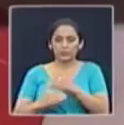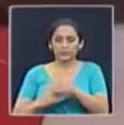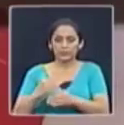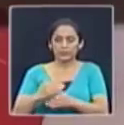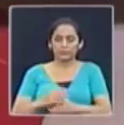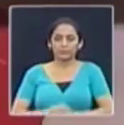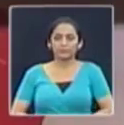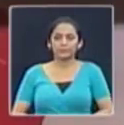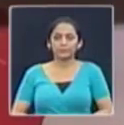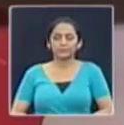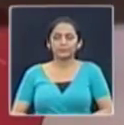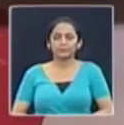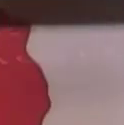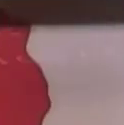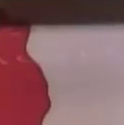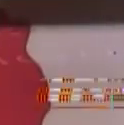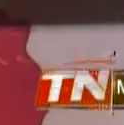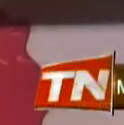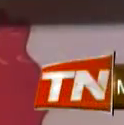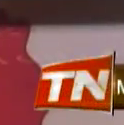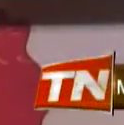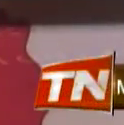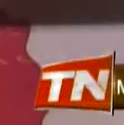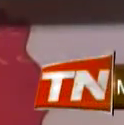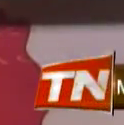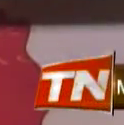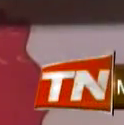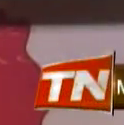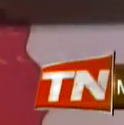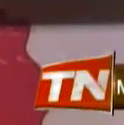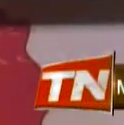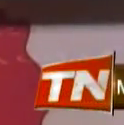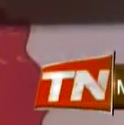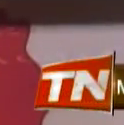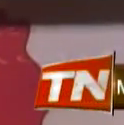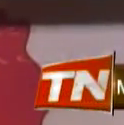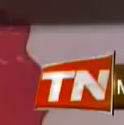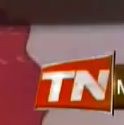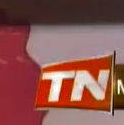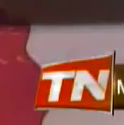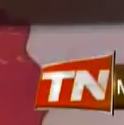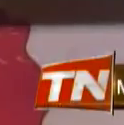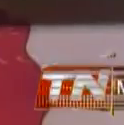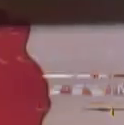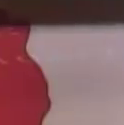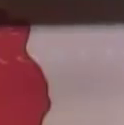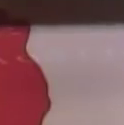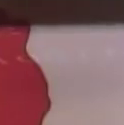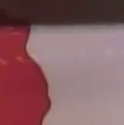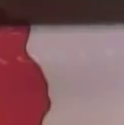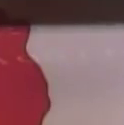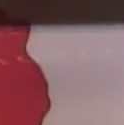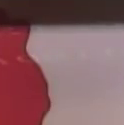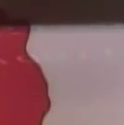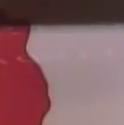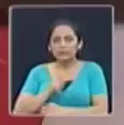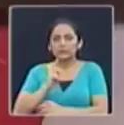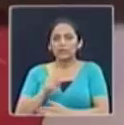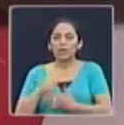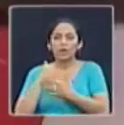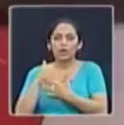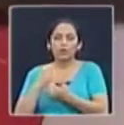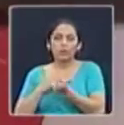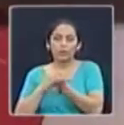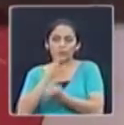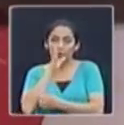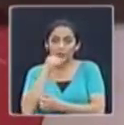El ala de asambleístas correístas de Alianza País considera necesario que el gobierno brinde seguridad al expresidente Rafael Correa,